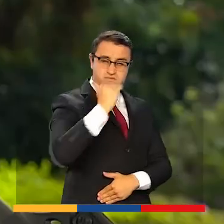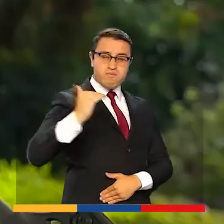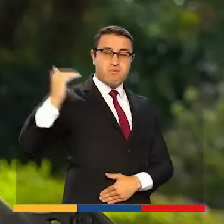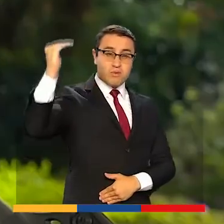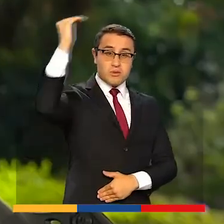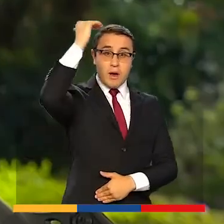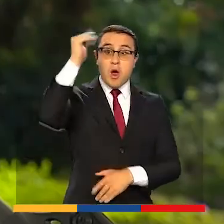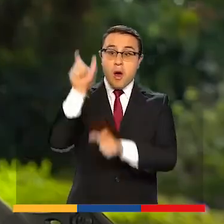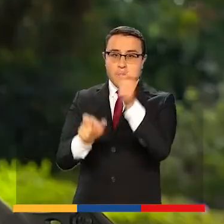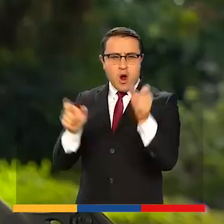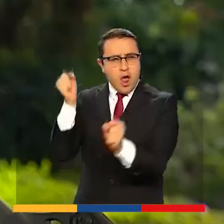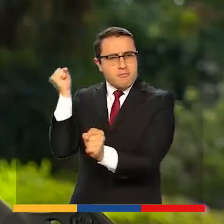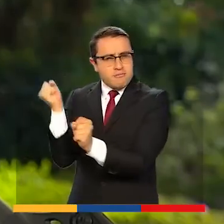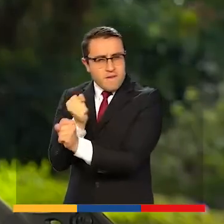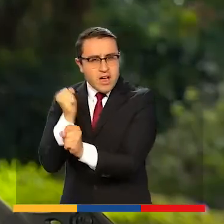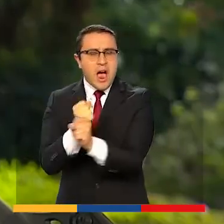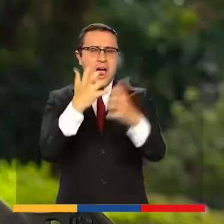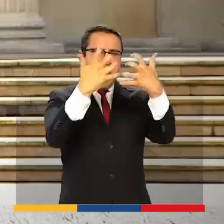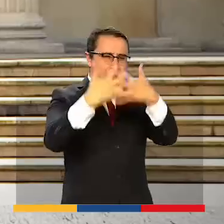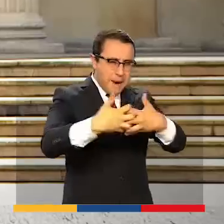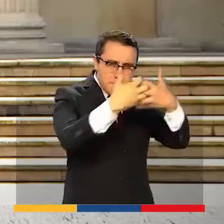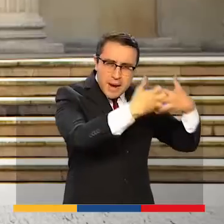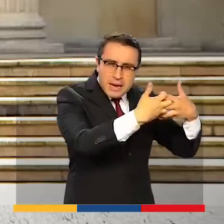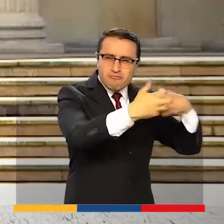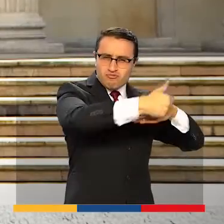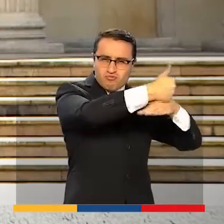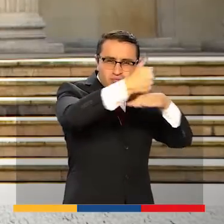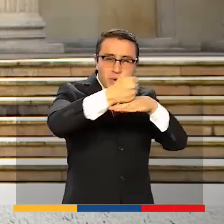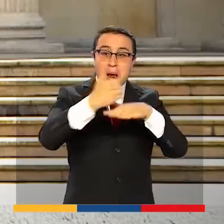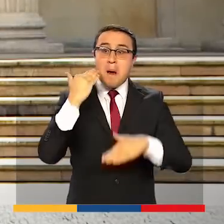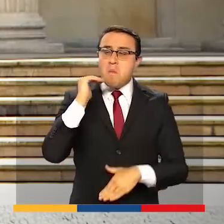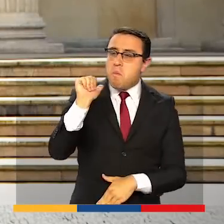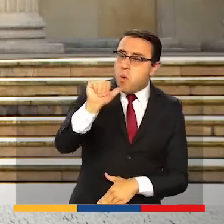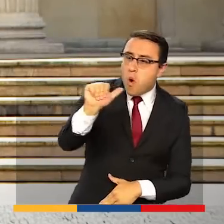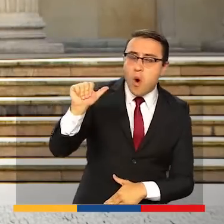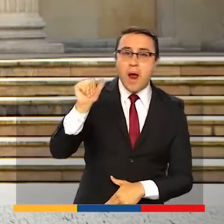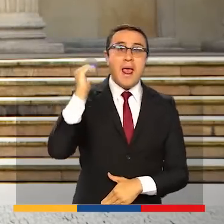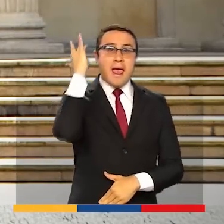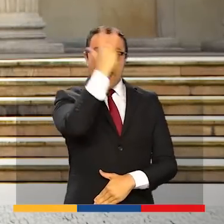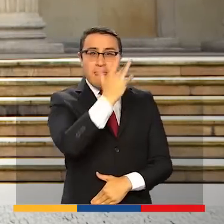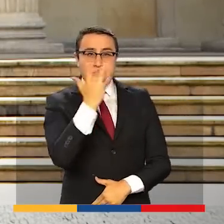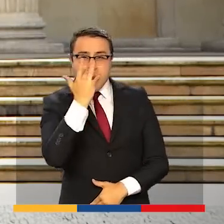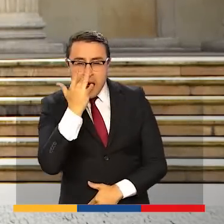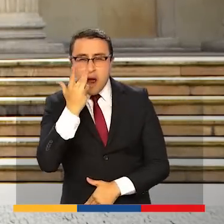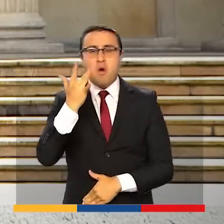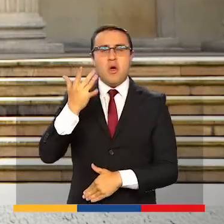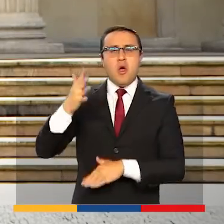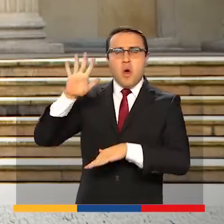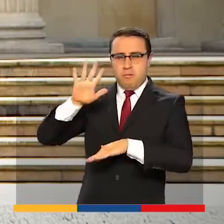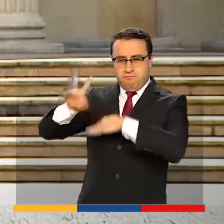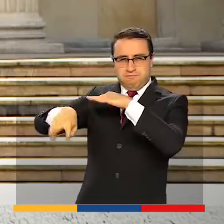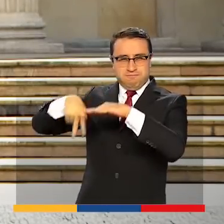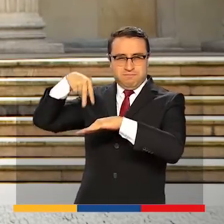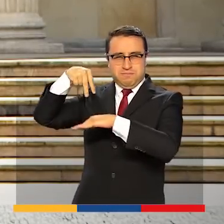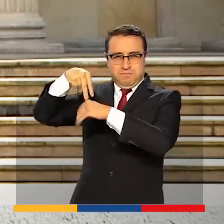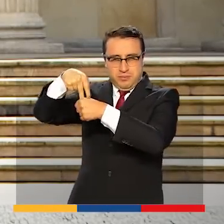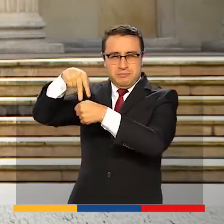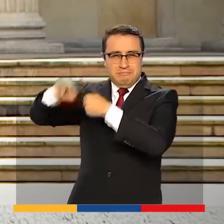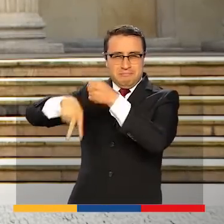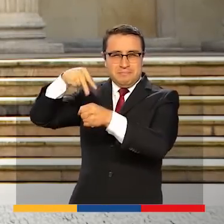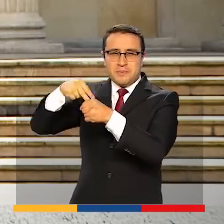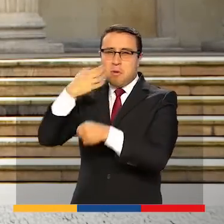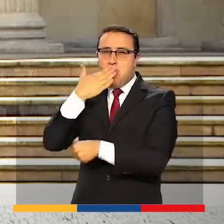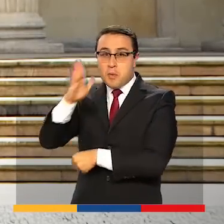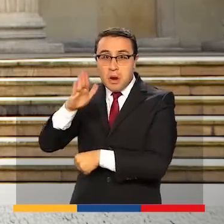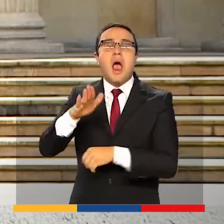los trabajadores y empresarios, a las mujeres, a los negros y a las indígenas, porque ha